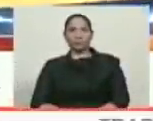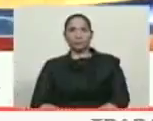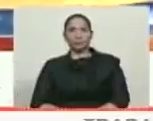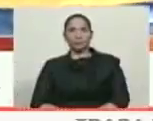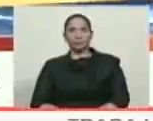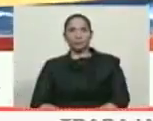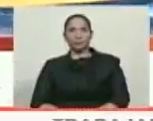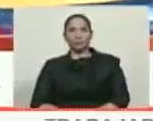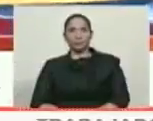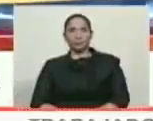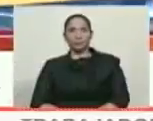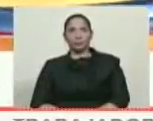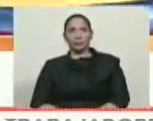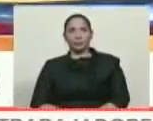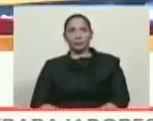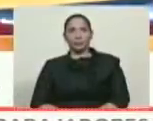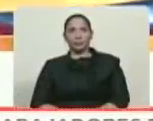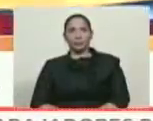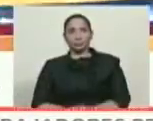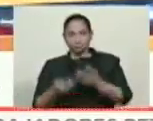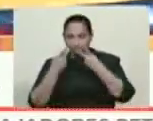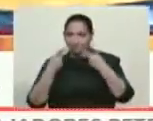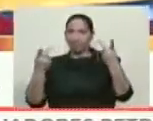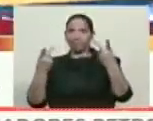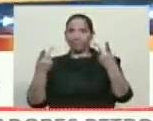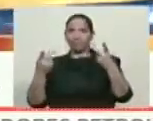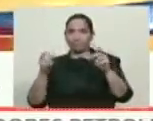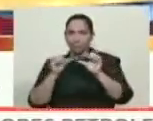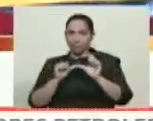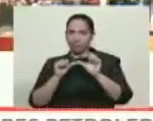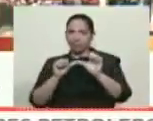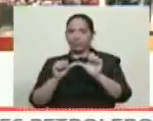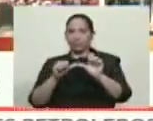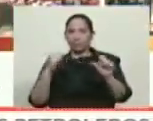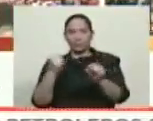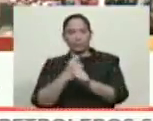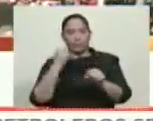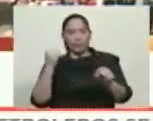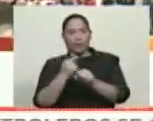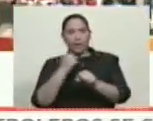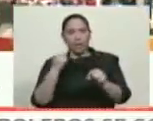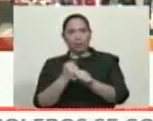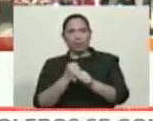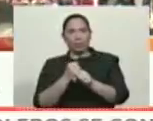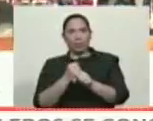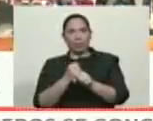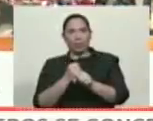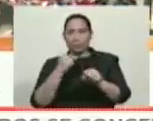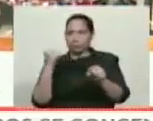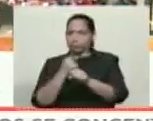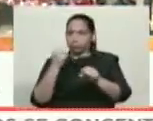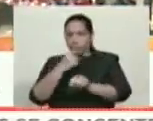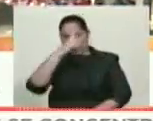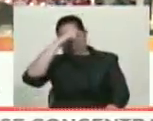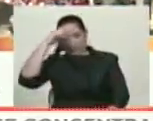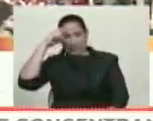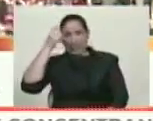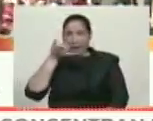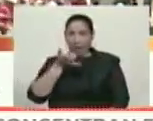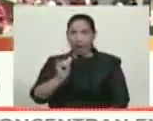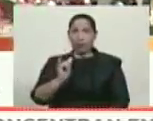Bueno, mi mensaje es a seguir trabajando, trabajando, trabajando, que ahí